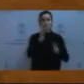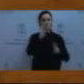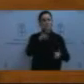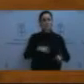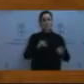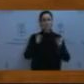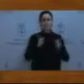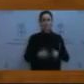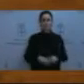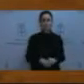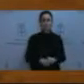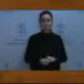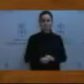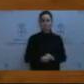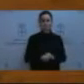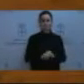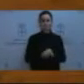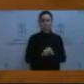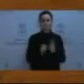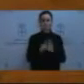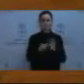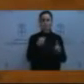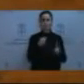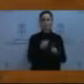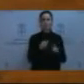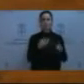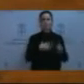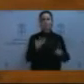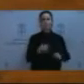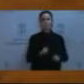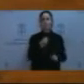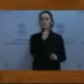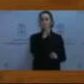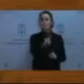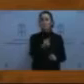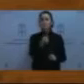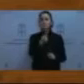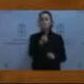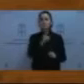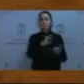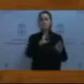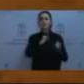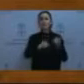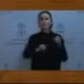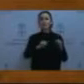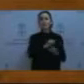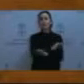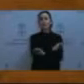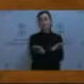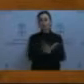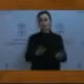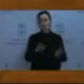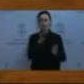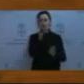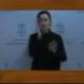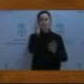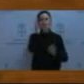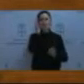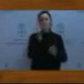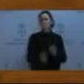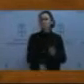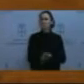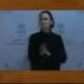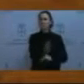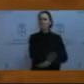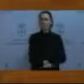reconocimiento. Es más, podemos afirmar, sin miedo a equivocarnos, que las mujeres son la base del mantenimiento y el